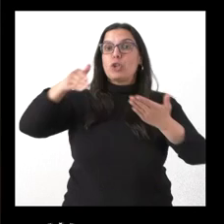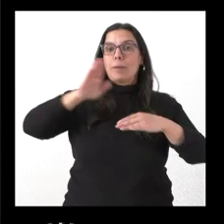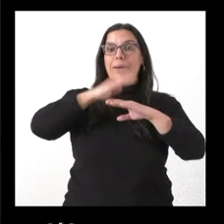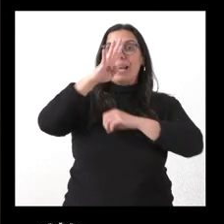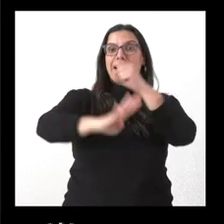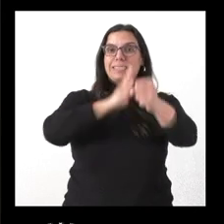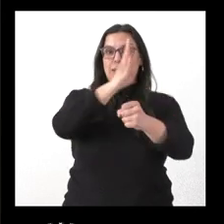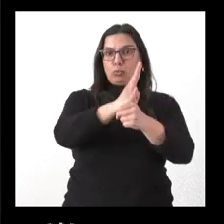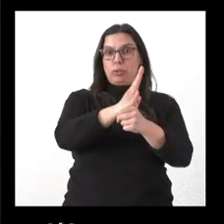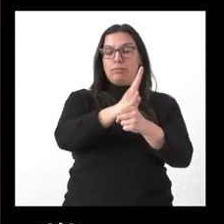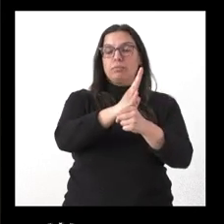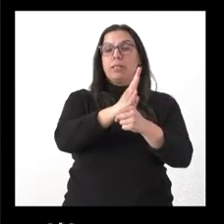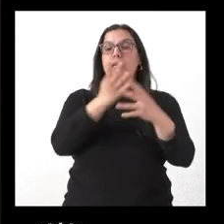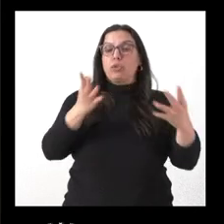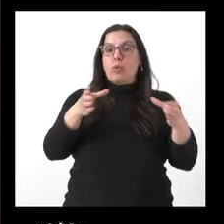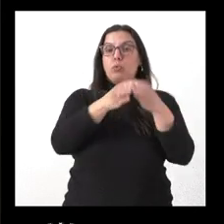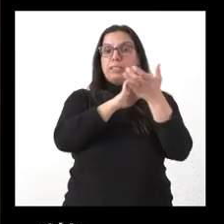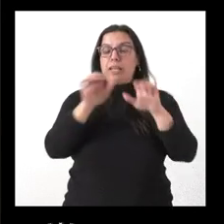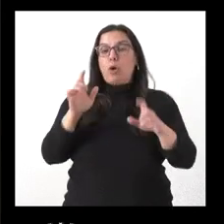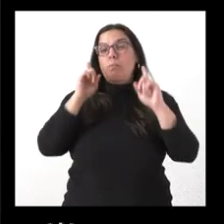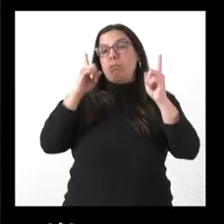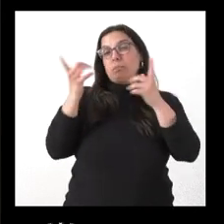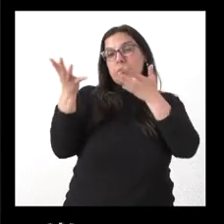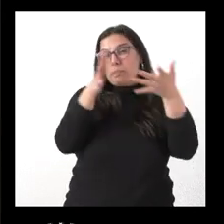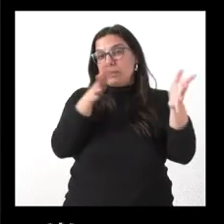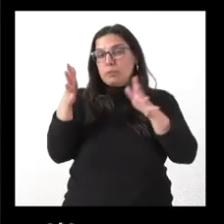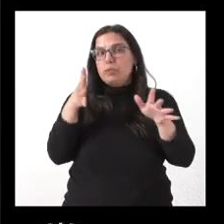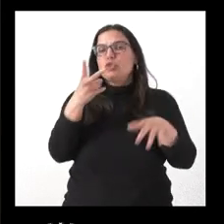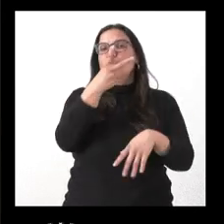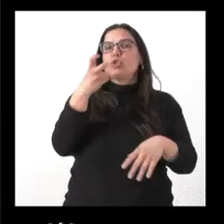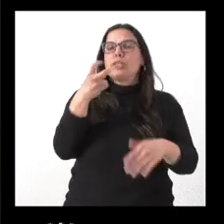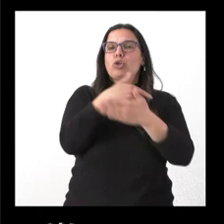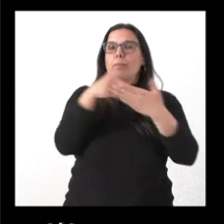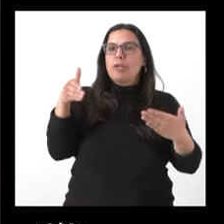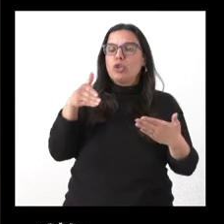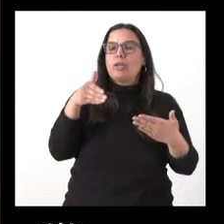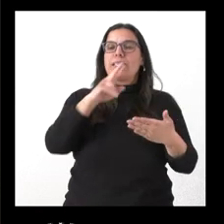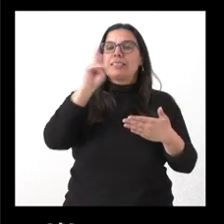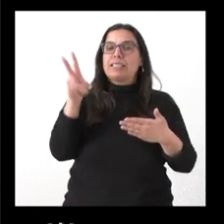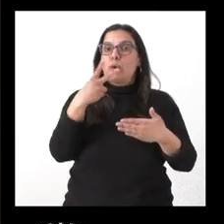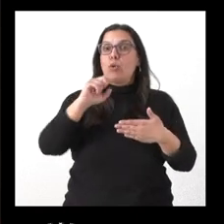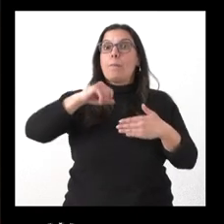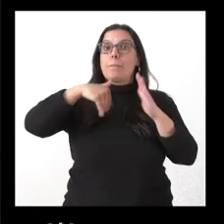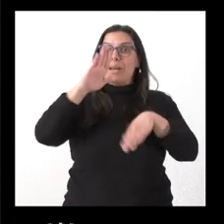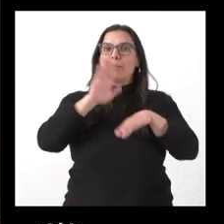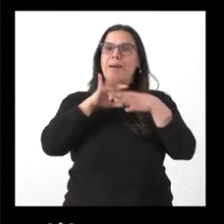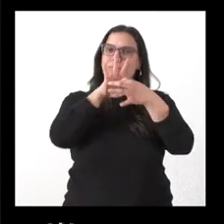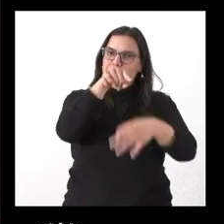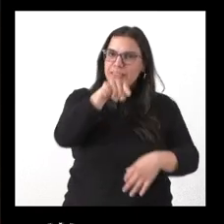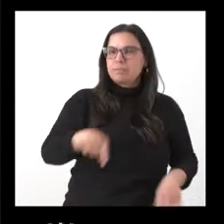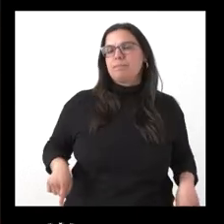cual de los cuales pues la junta Castilla León pone más de 200 millones a disposición de estas políticas